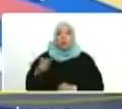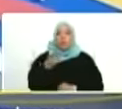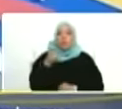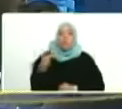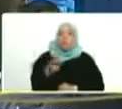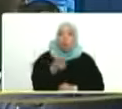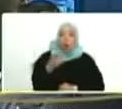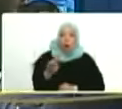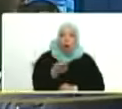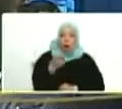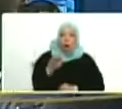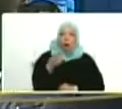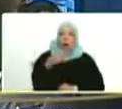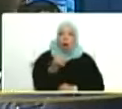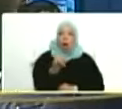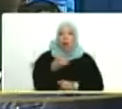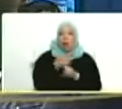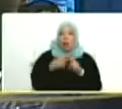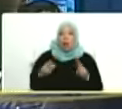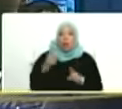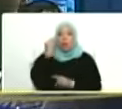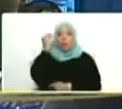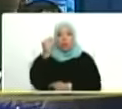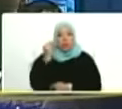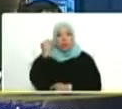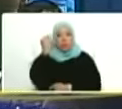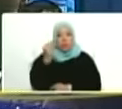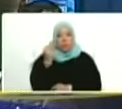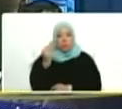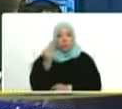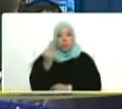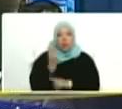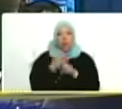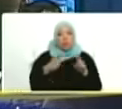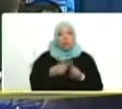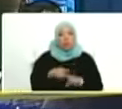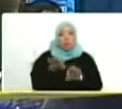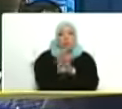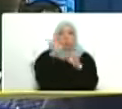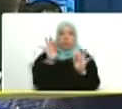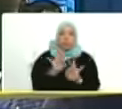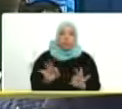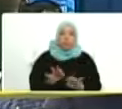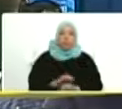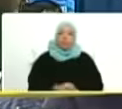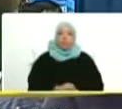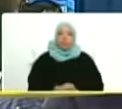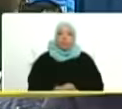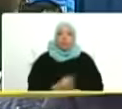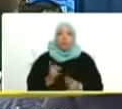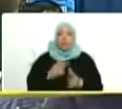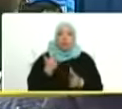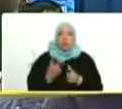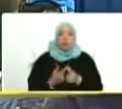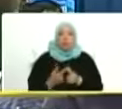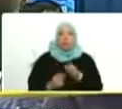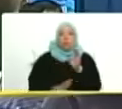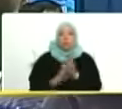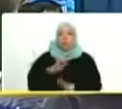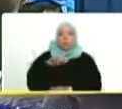buscarse. Y si tienen diferentes criterios o a veces diferentes formas de ser, bueno, entonces el esfuerzo